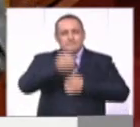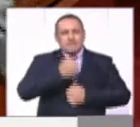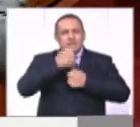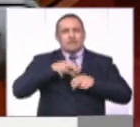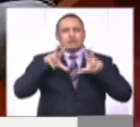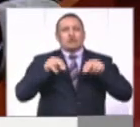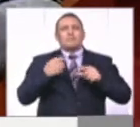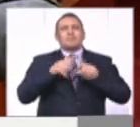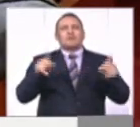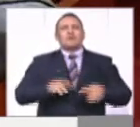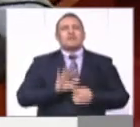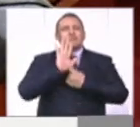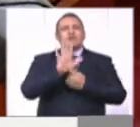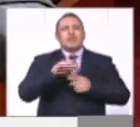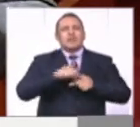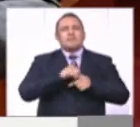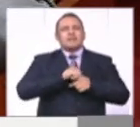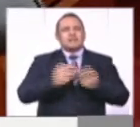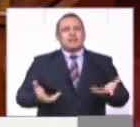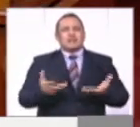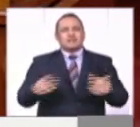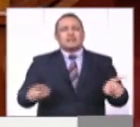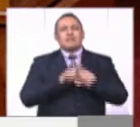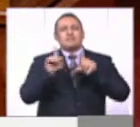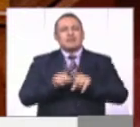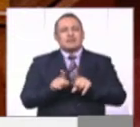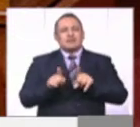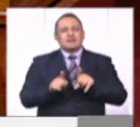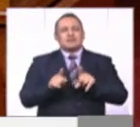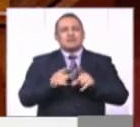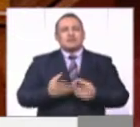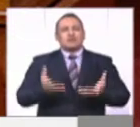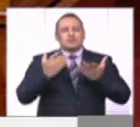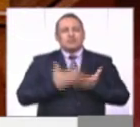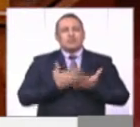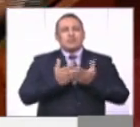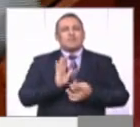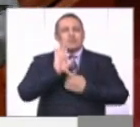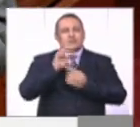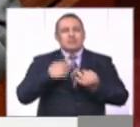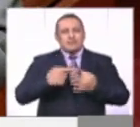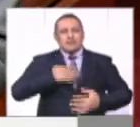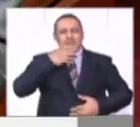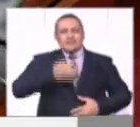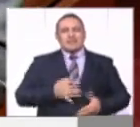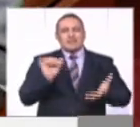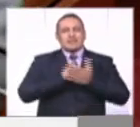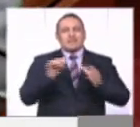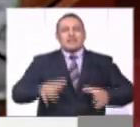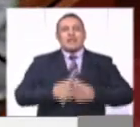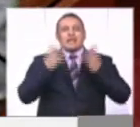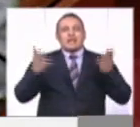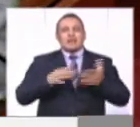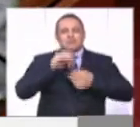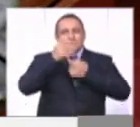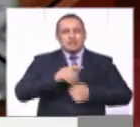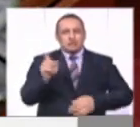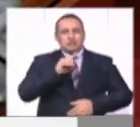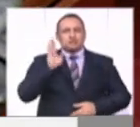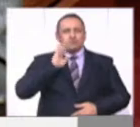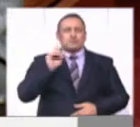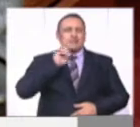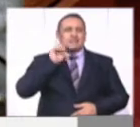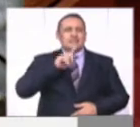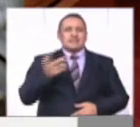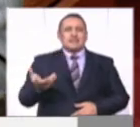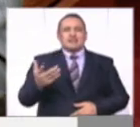Pero qué nos han demostrado en la práctica nos han versado literalmente que la gran minería No contamina mentira